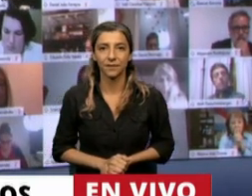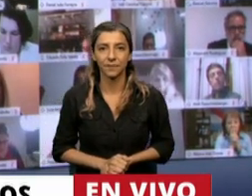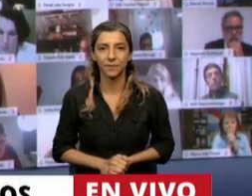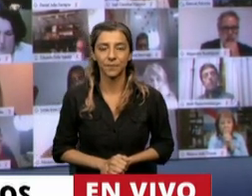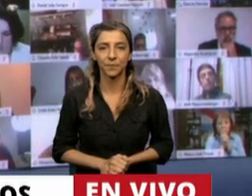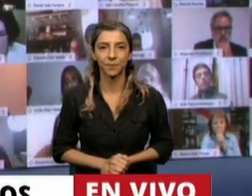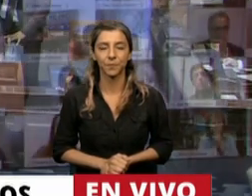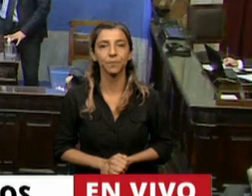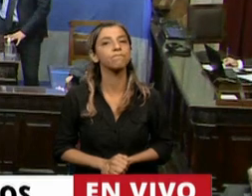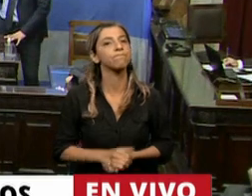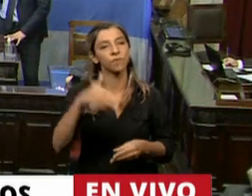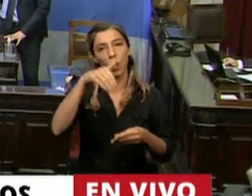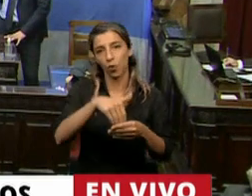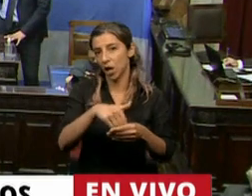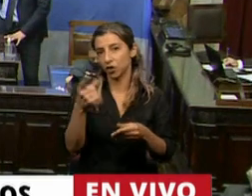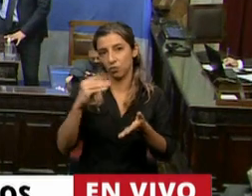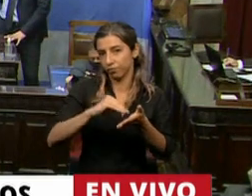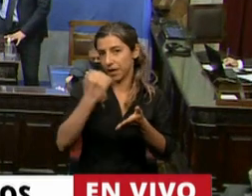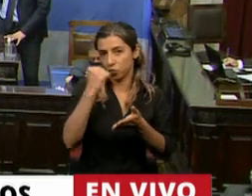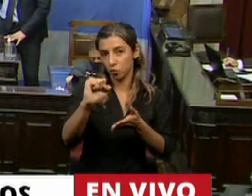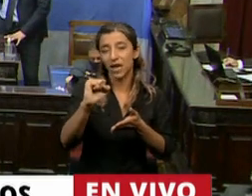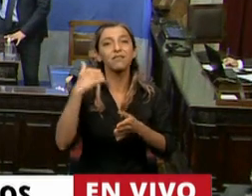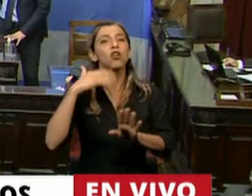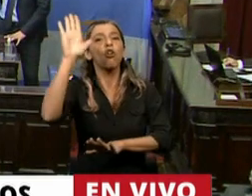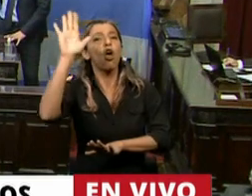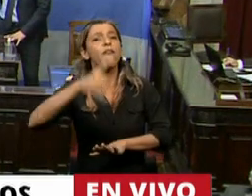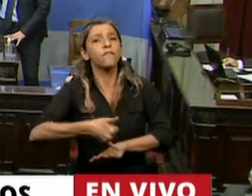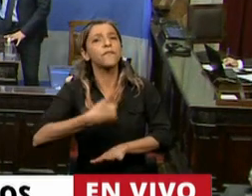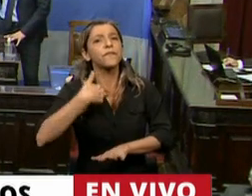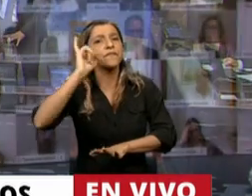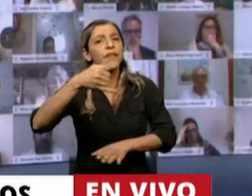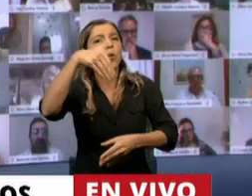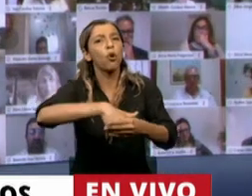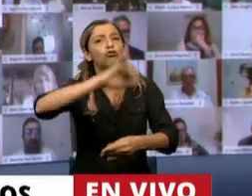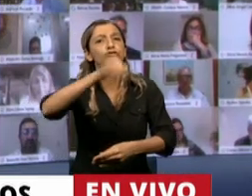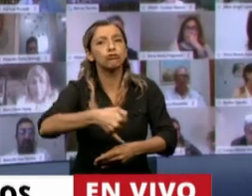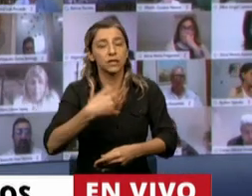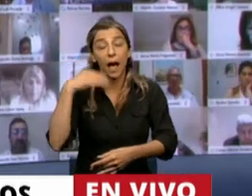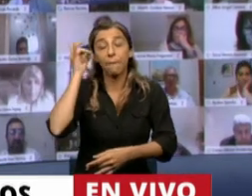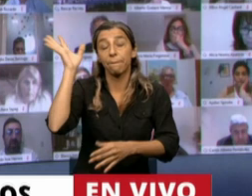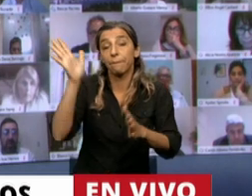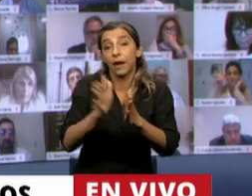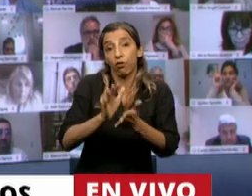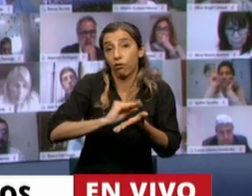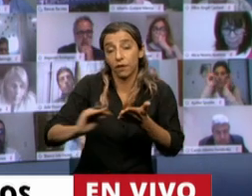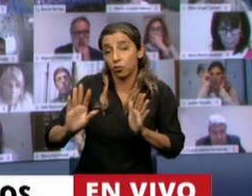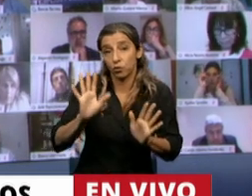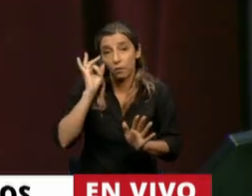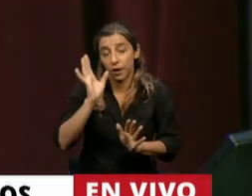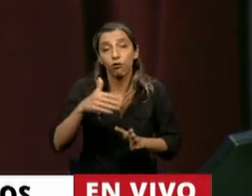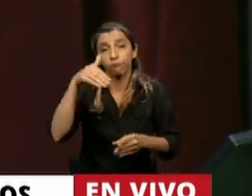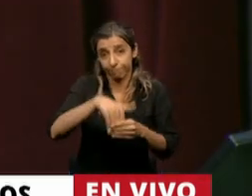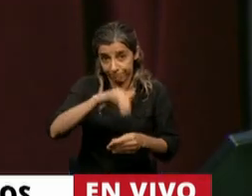Cisneros ausente a la hora de votar afirmativo afirmativo presente Perdón diputado Cisneros Perdón